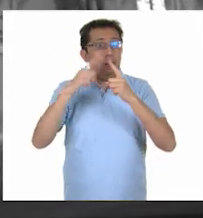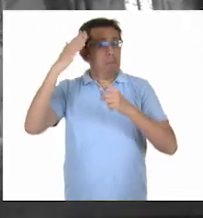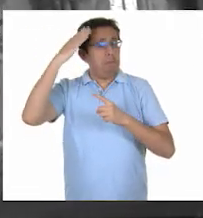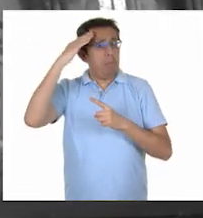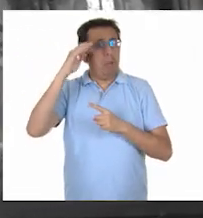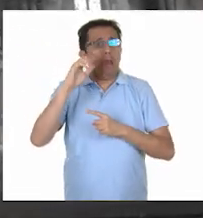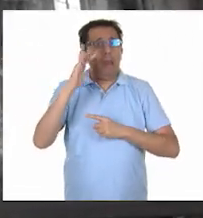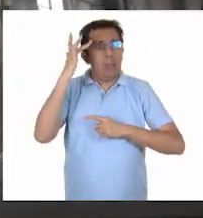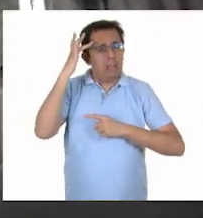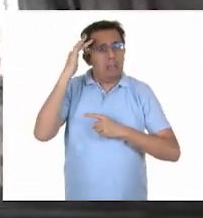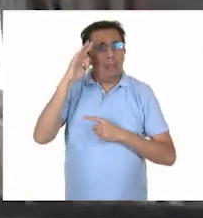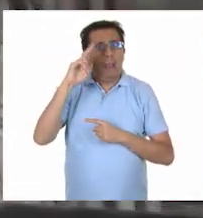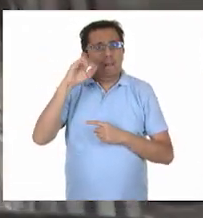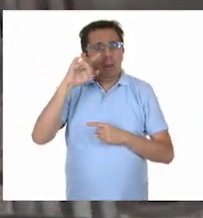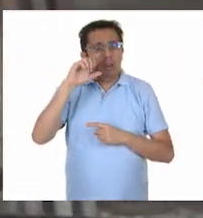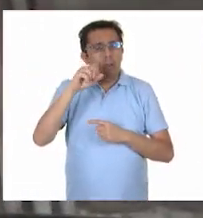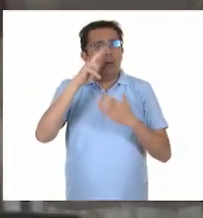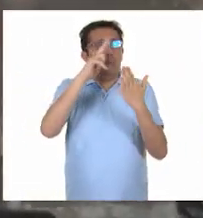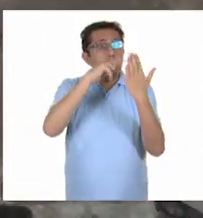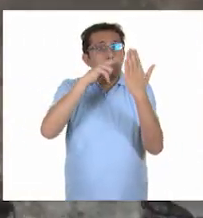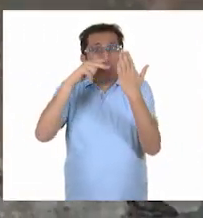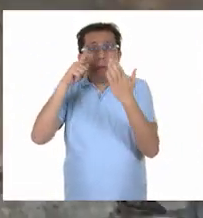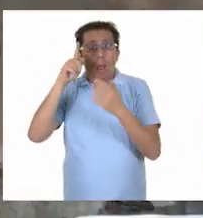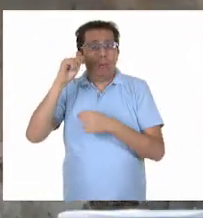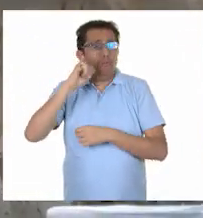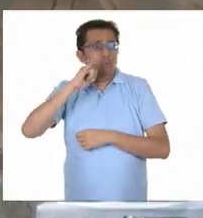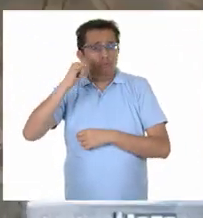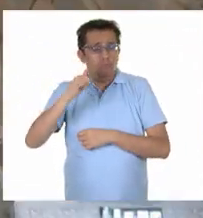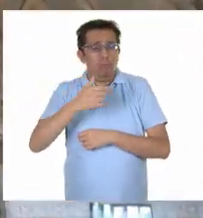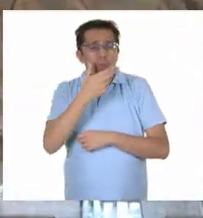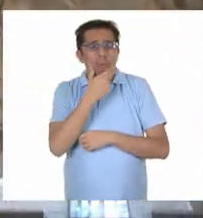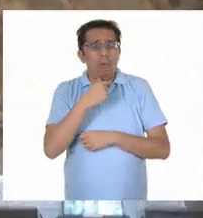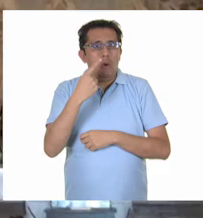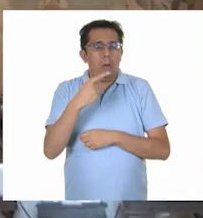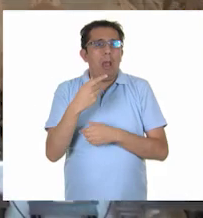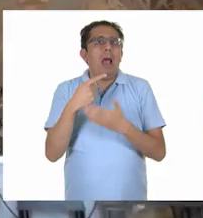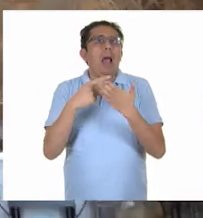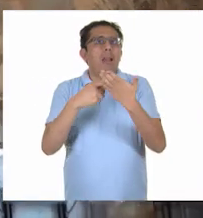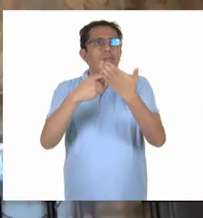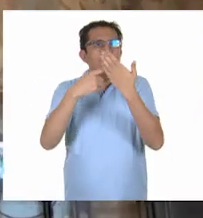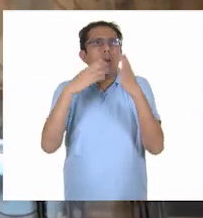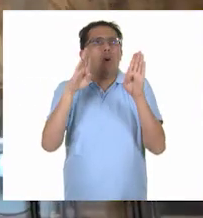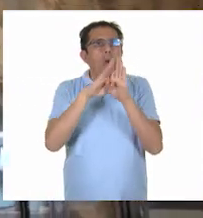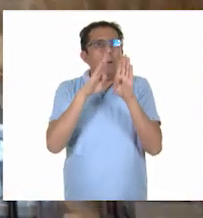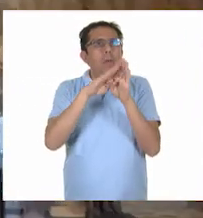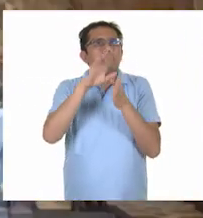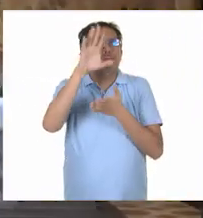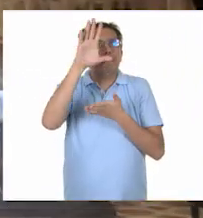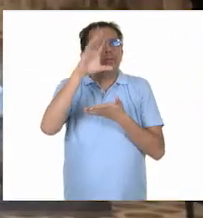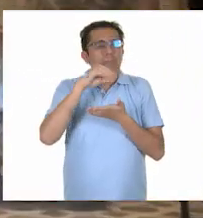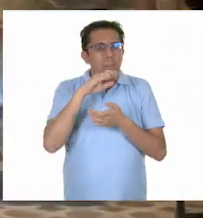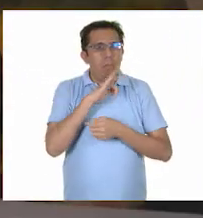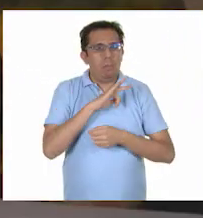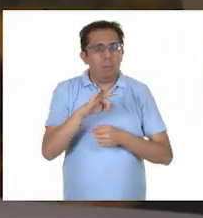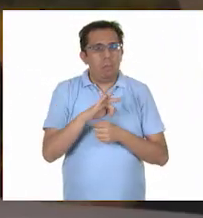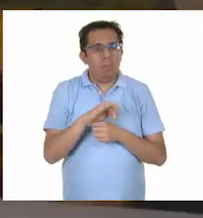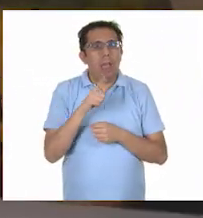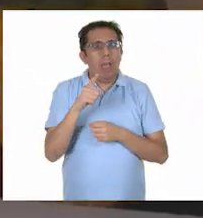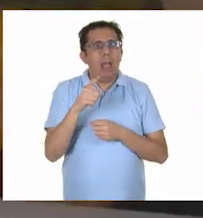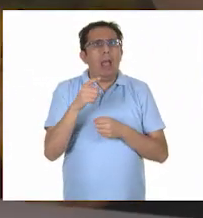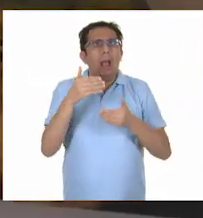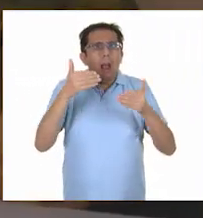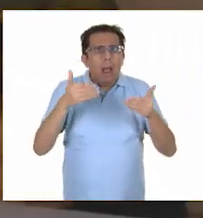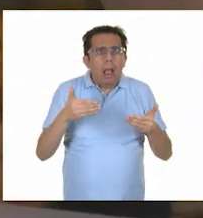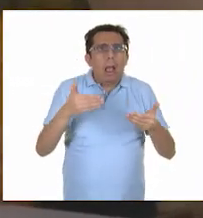de Giotto di Bondone. Le mostraron el camino a seguir en el muralismo. Comprendió que los muros podían ser más